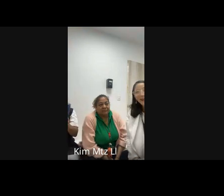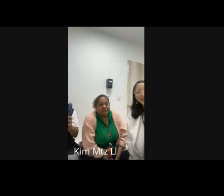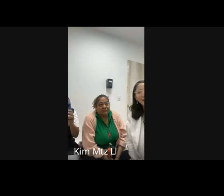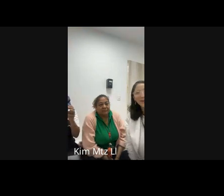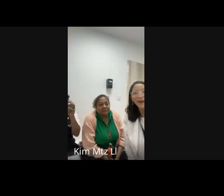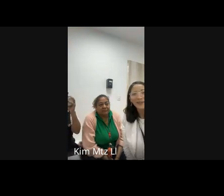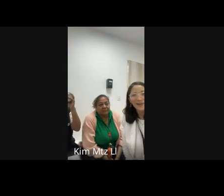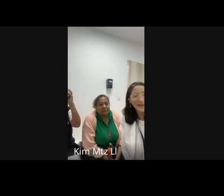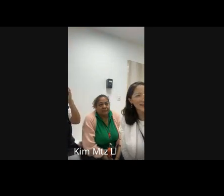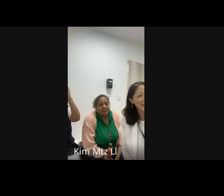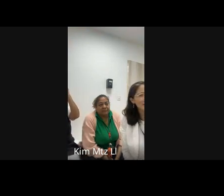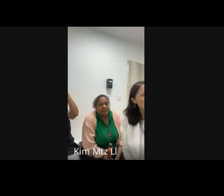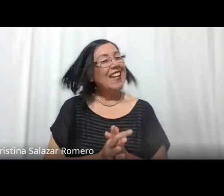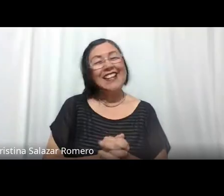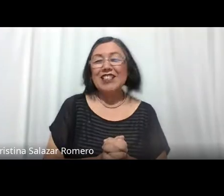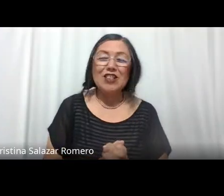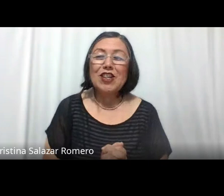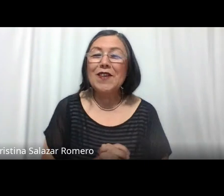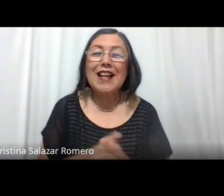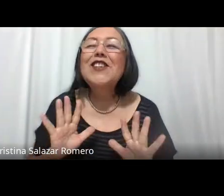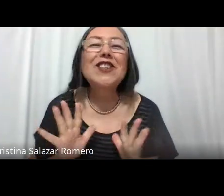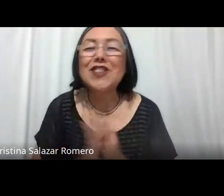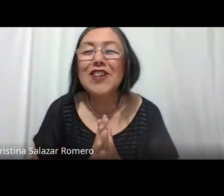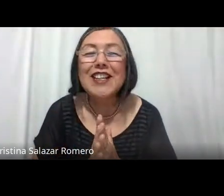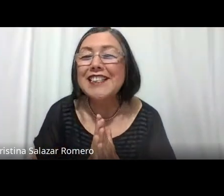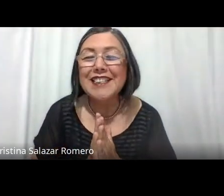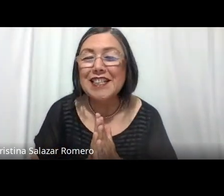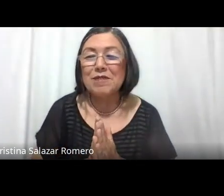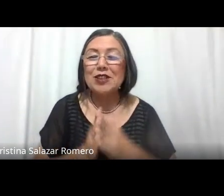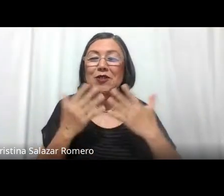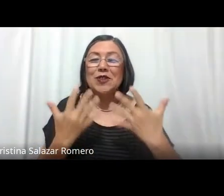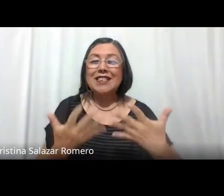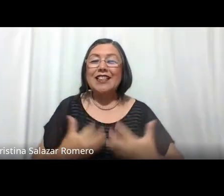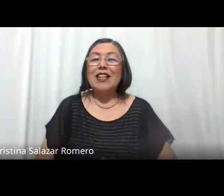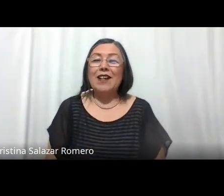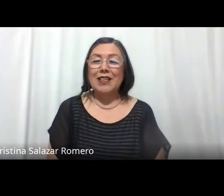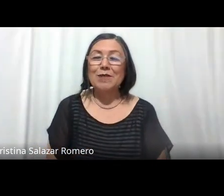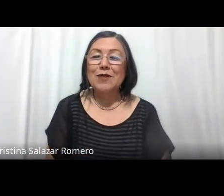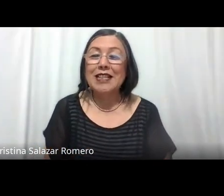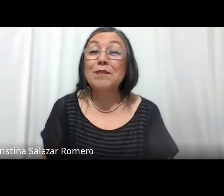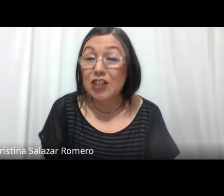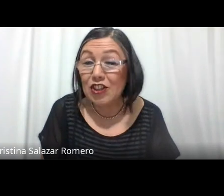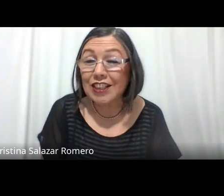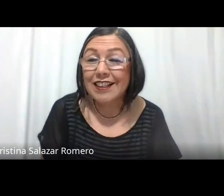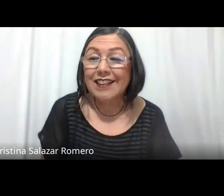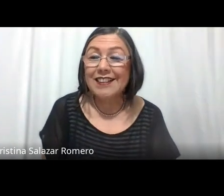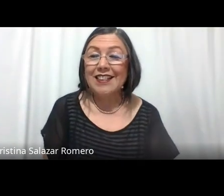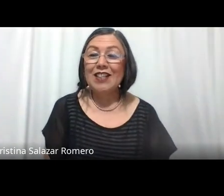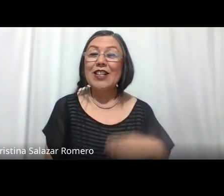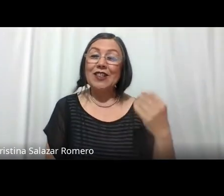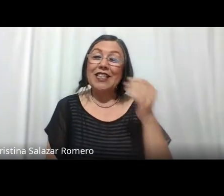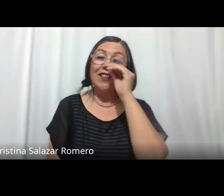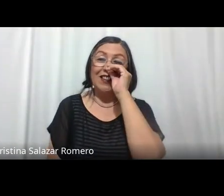No entendí. No, a ver, otra vez. No, no lo van a entender porque estoy utilizando el alfabeto manual español, ¿sí?